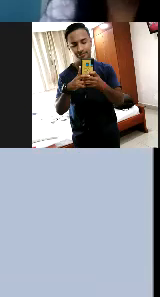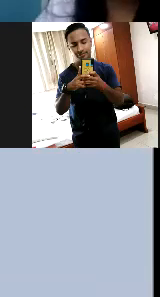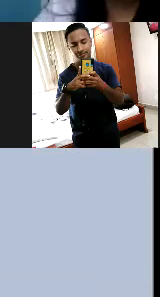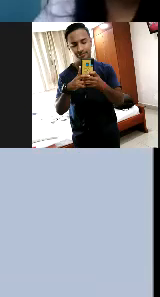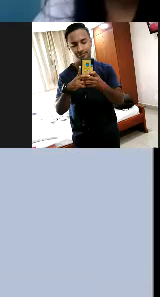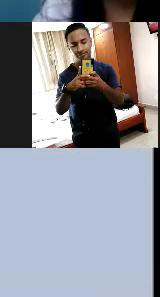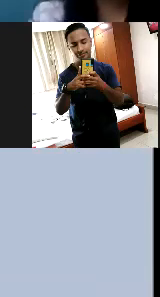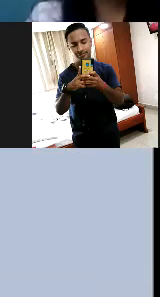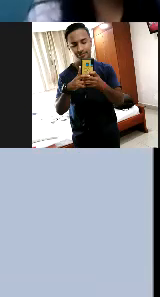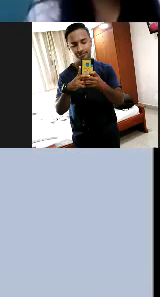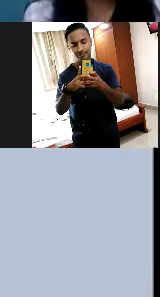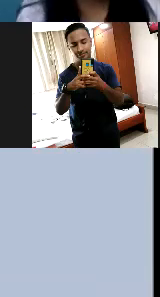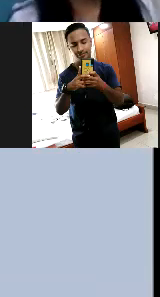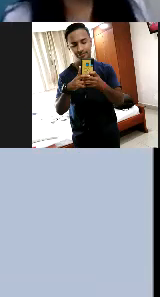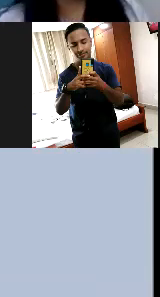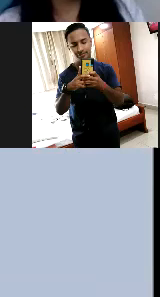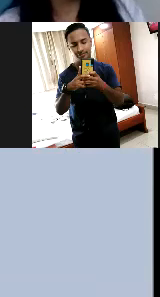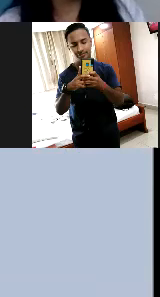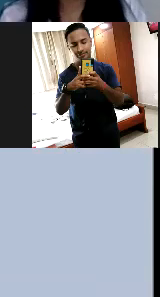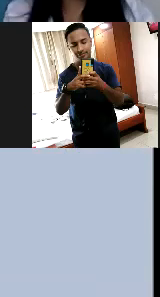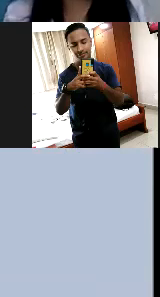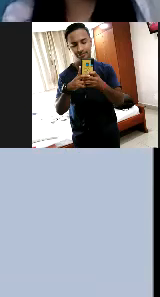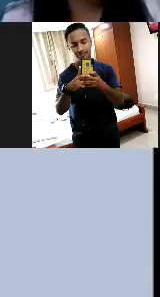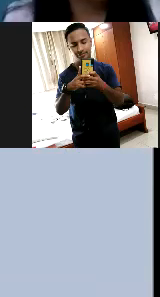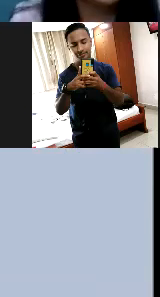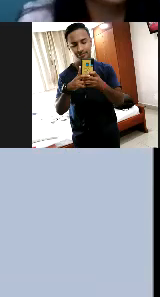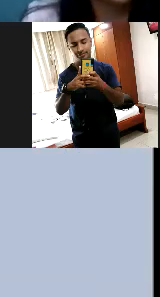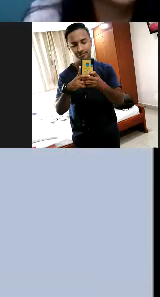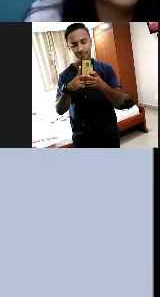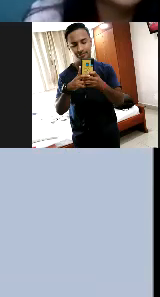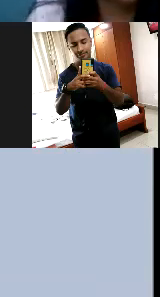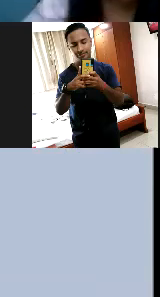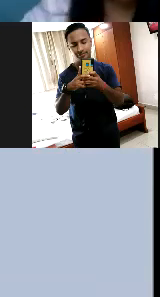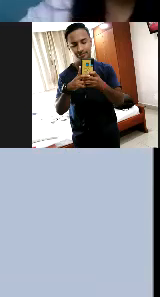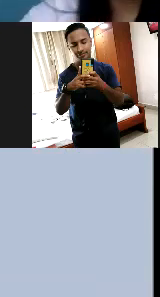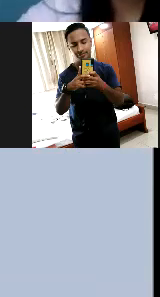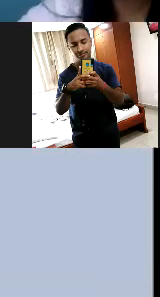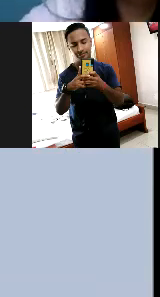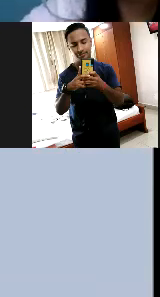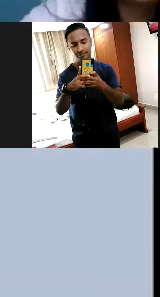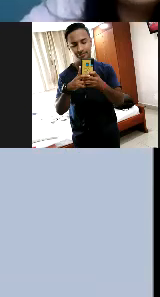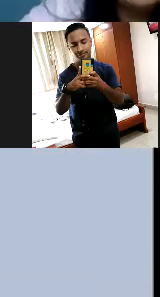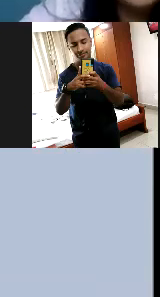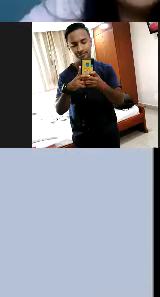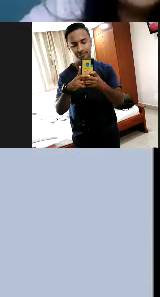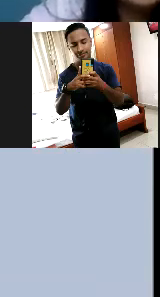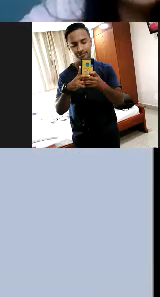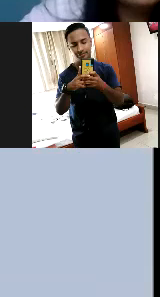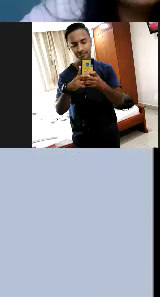respiratoria, estos son lo común que vamos a encontrar en estos pacientes. ¿Ya? El